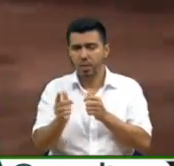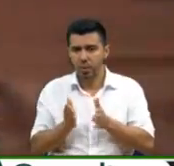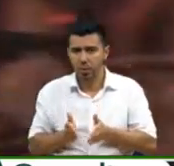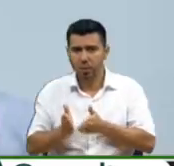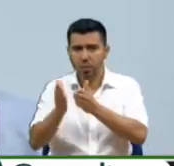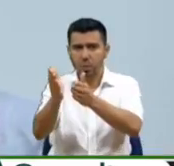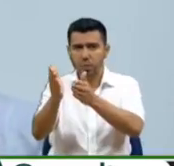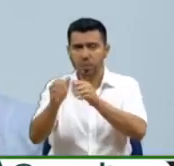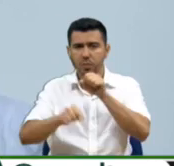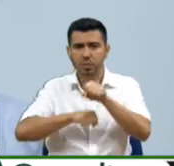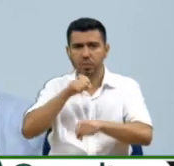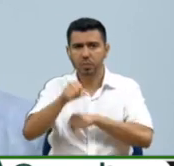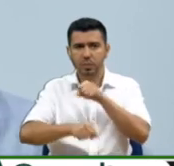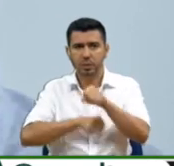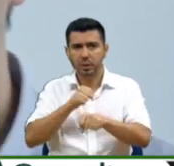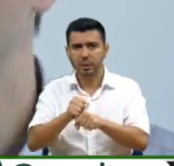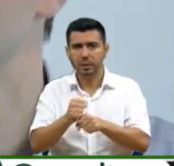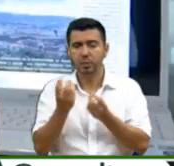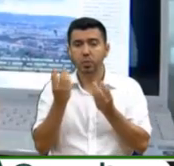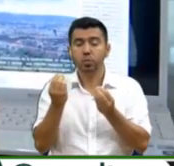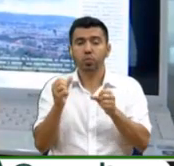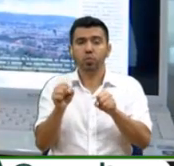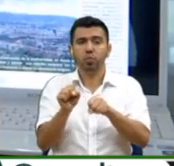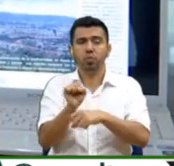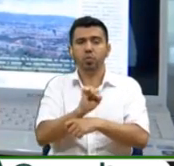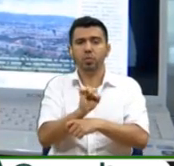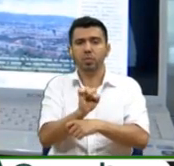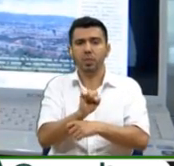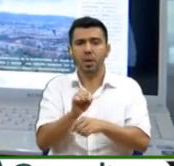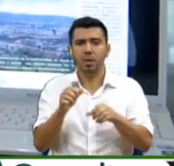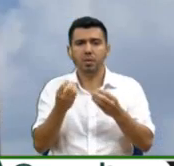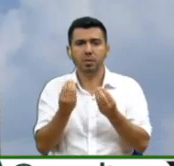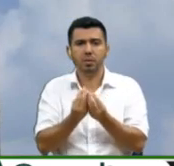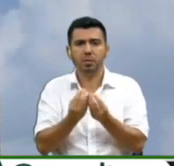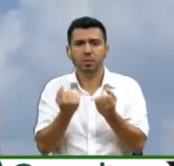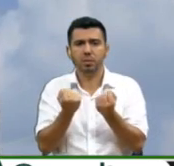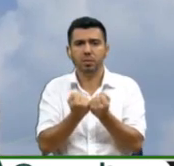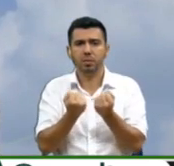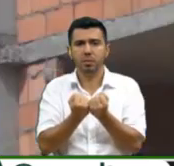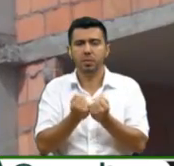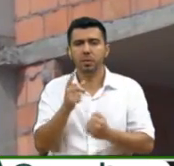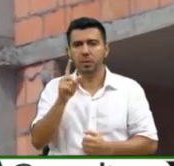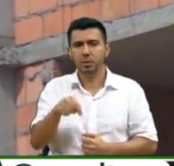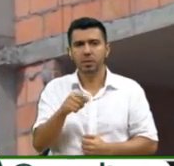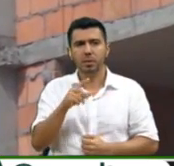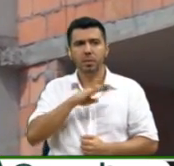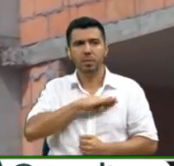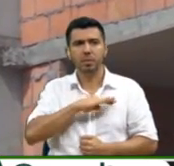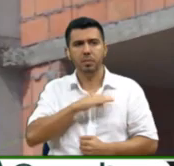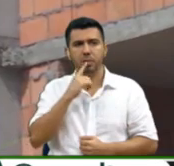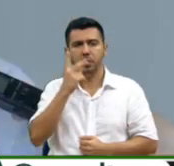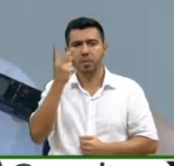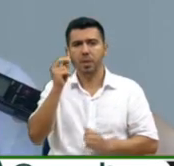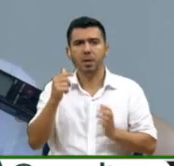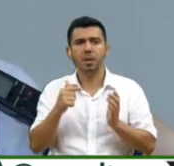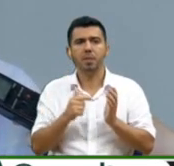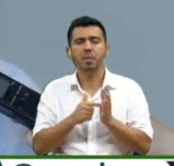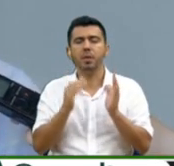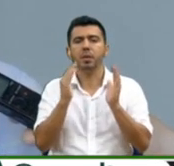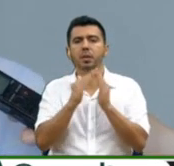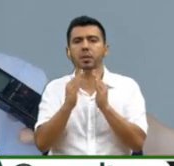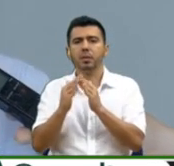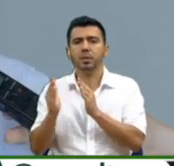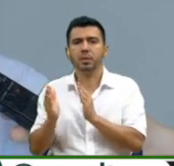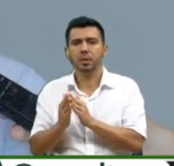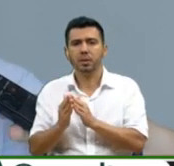vial. Por otra parte, el funcionario habló de la tan sonada promesa de las 20.000 viviendas del ingeniero Rodolfo Hernández. Esos